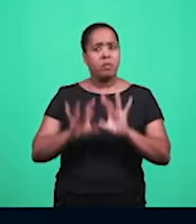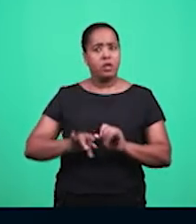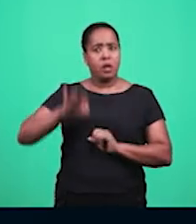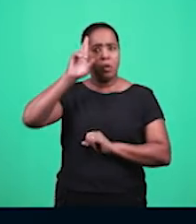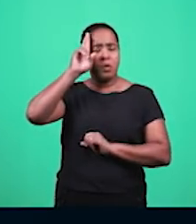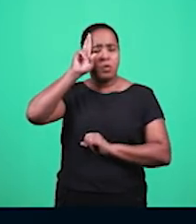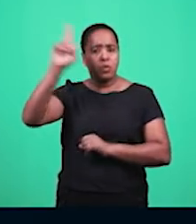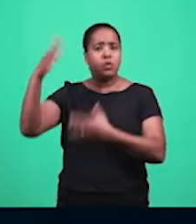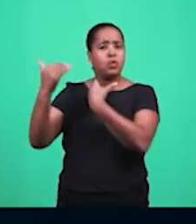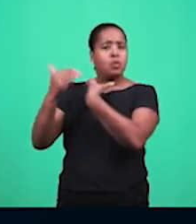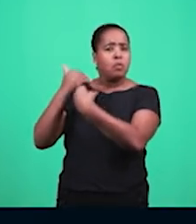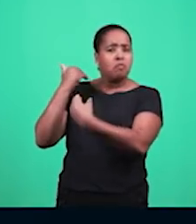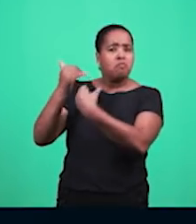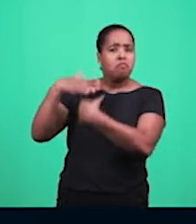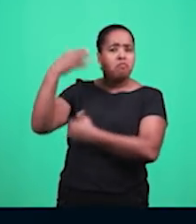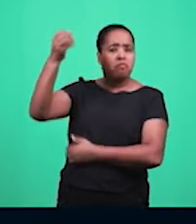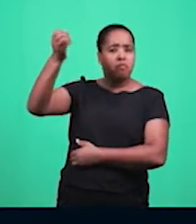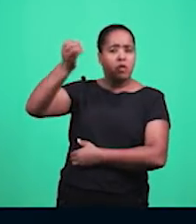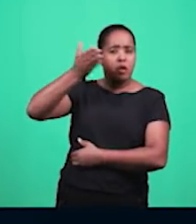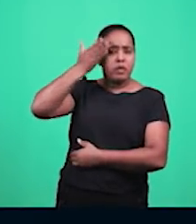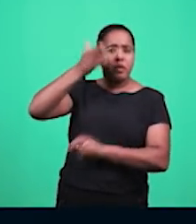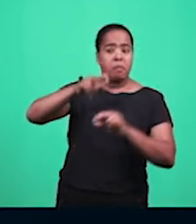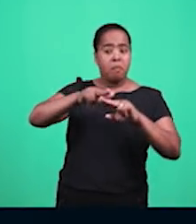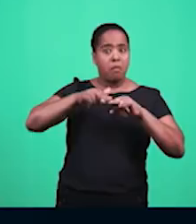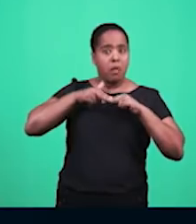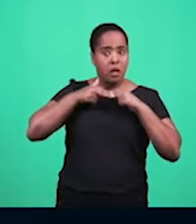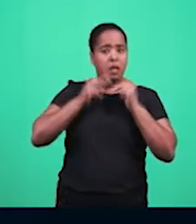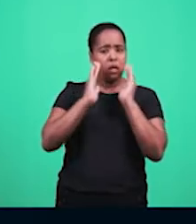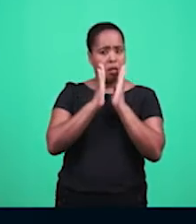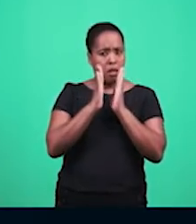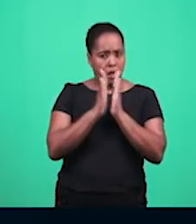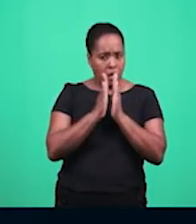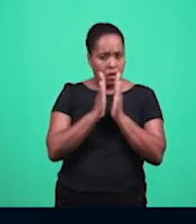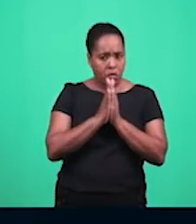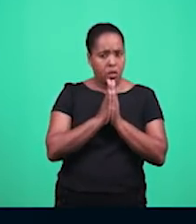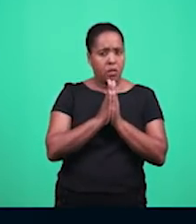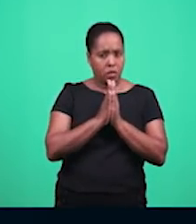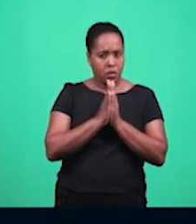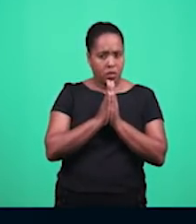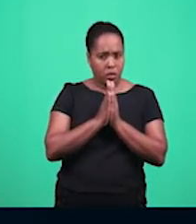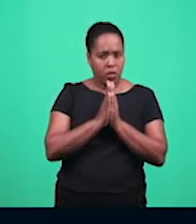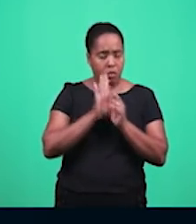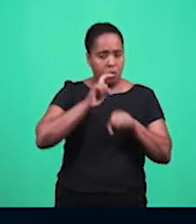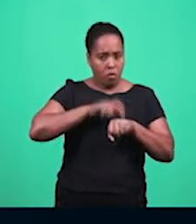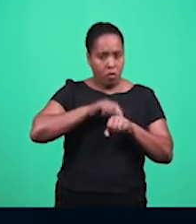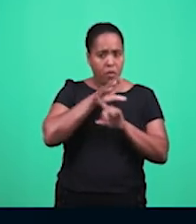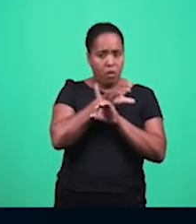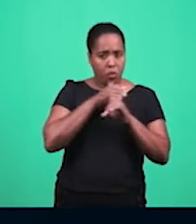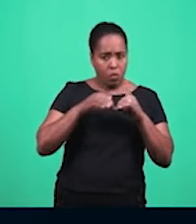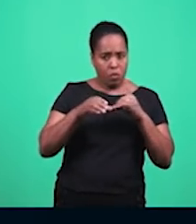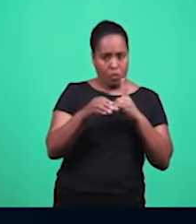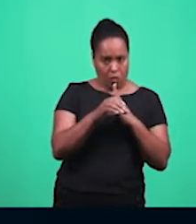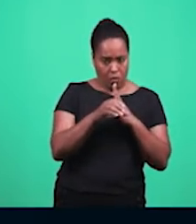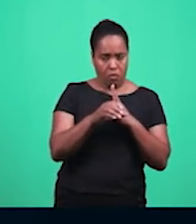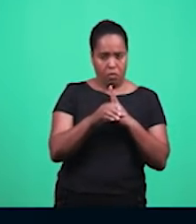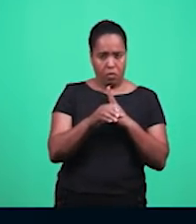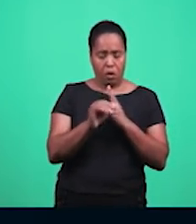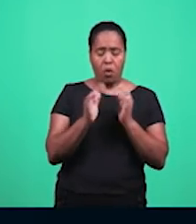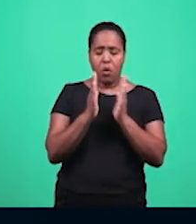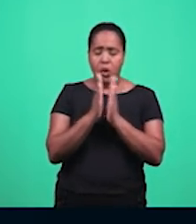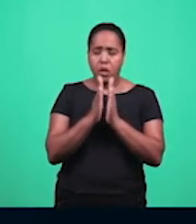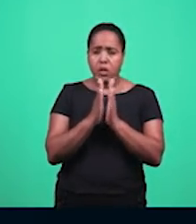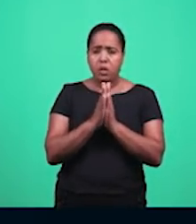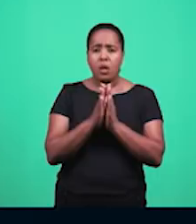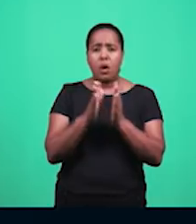señor siempre nos ha dado orientaciones respecto a las oraciones en este momento del culto vamos a ir a las